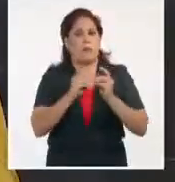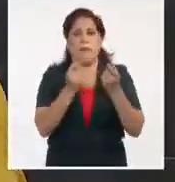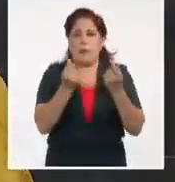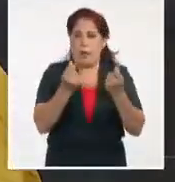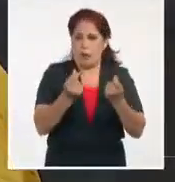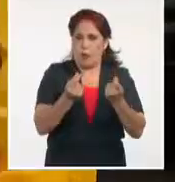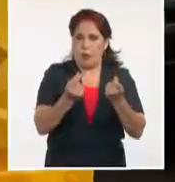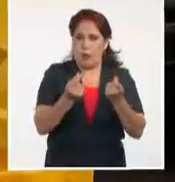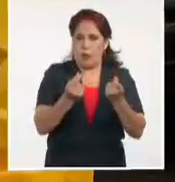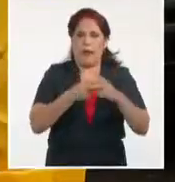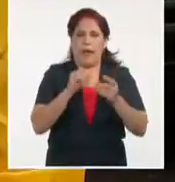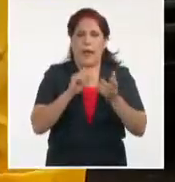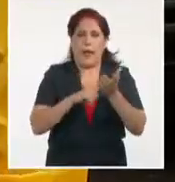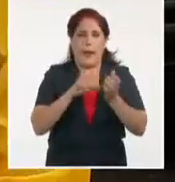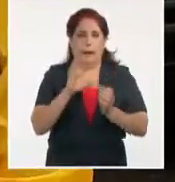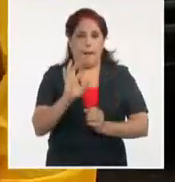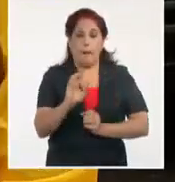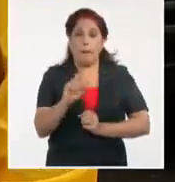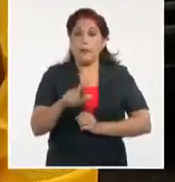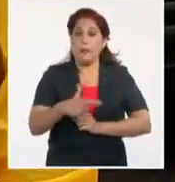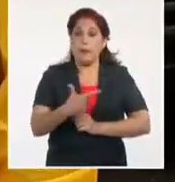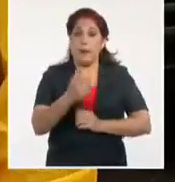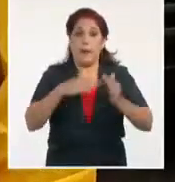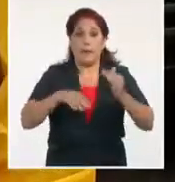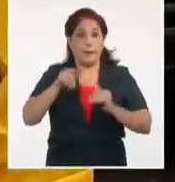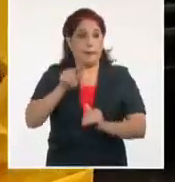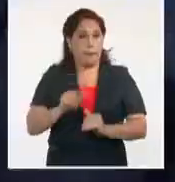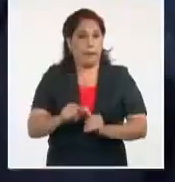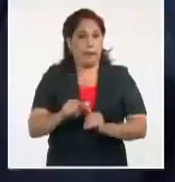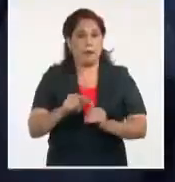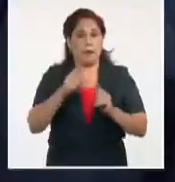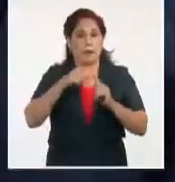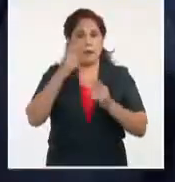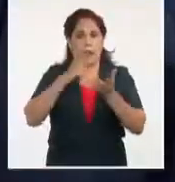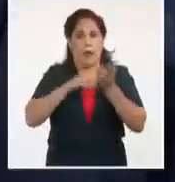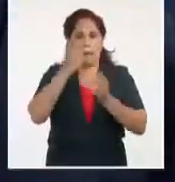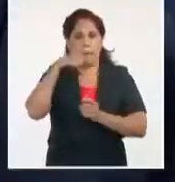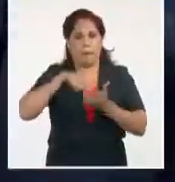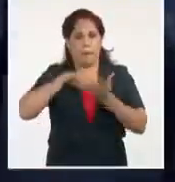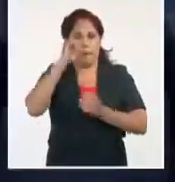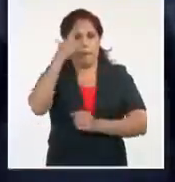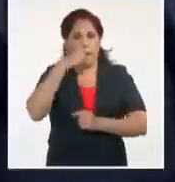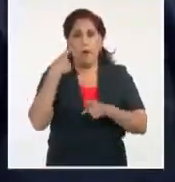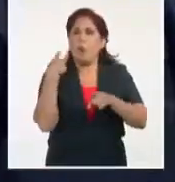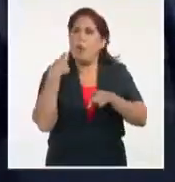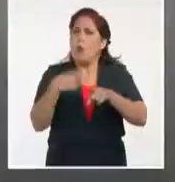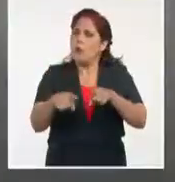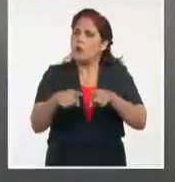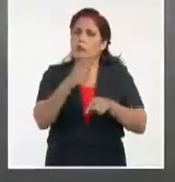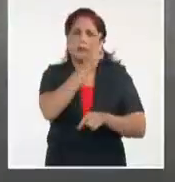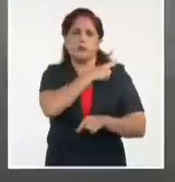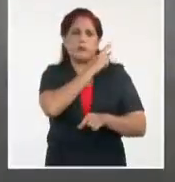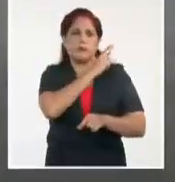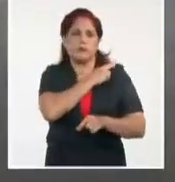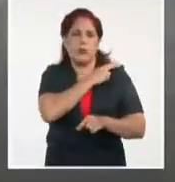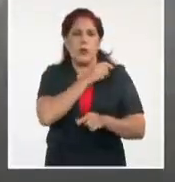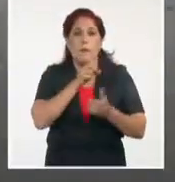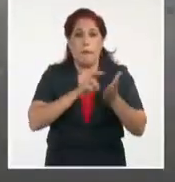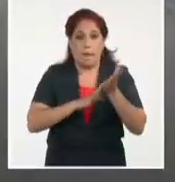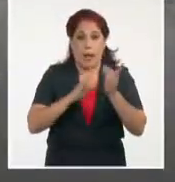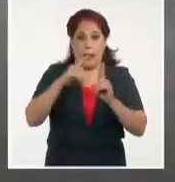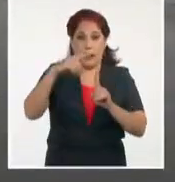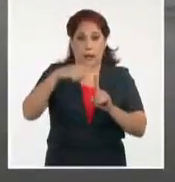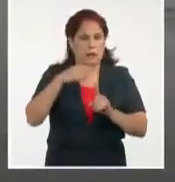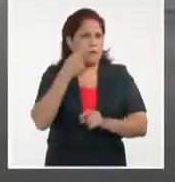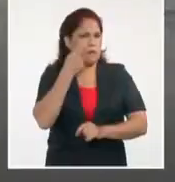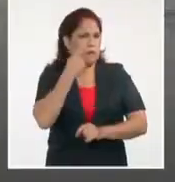Joel Queipo Ruiz, el primer ministro cubano, Jorge Luis Tapia Fonseca, junto a las principales autoridades del territorio, constataron